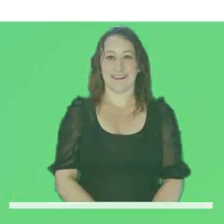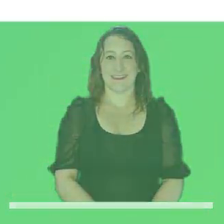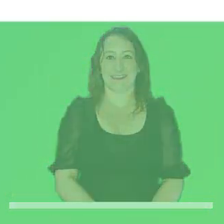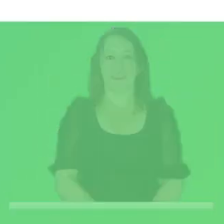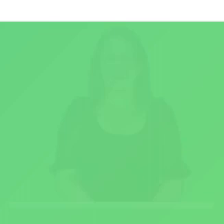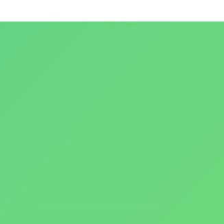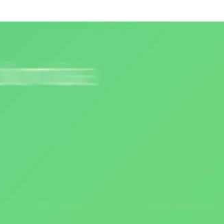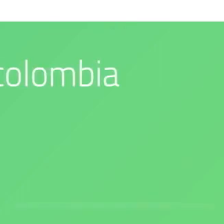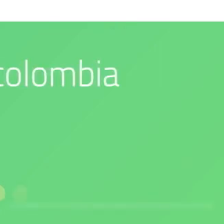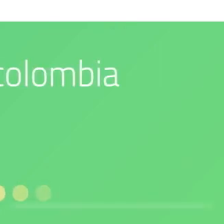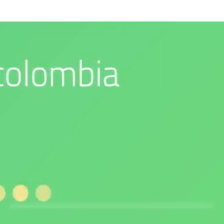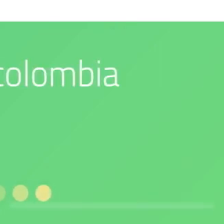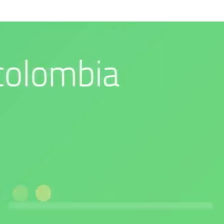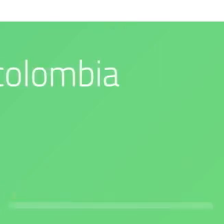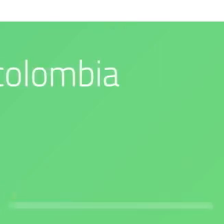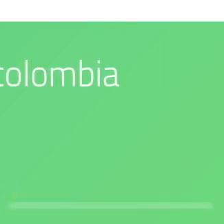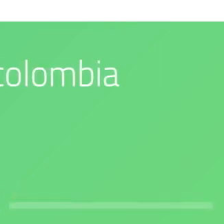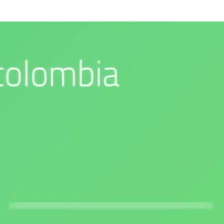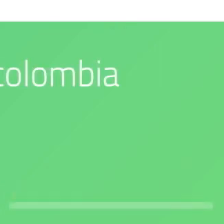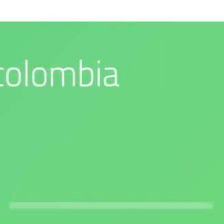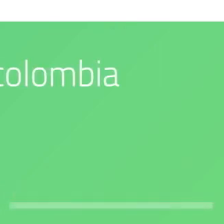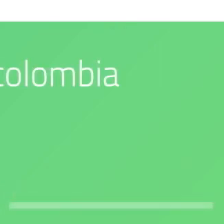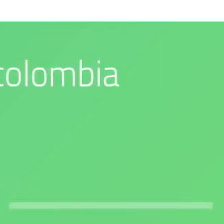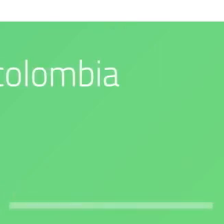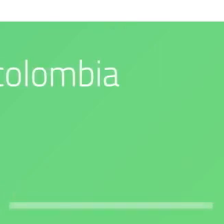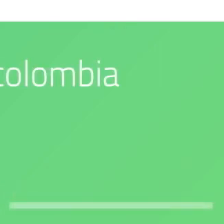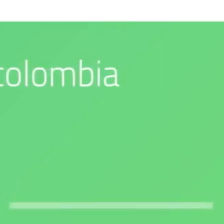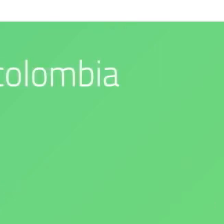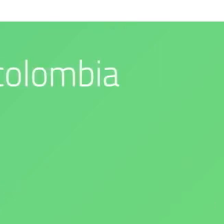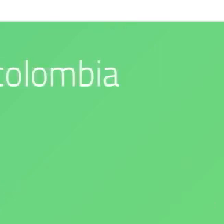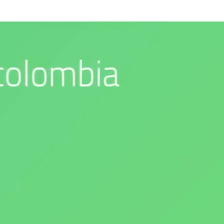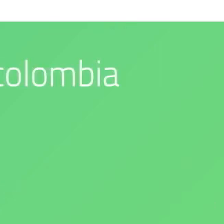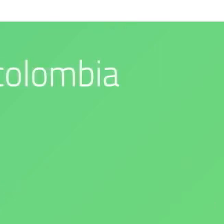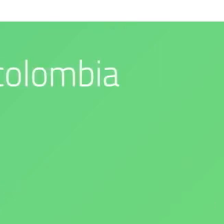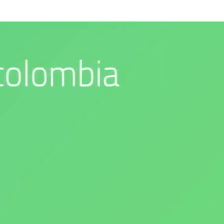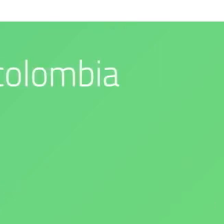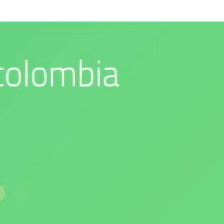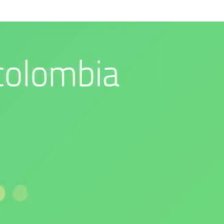compromiso es con el medio ambiente. IDEAM es confianza y prevención.